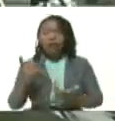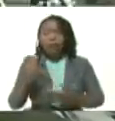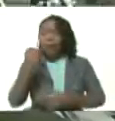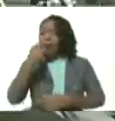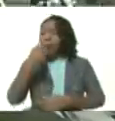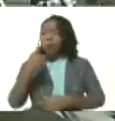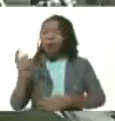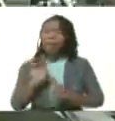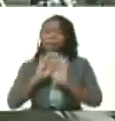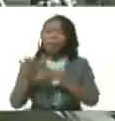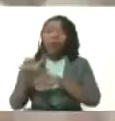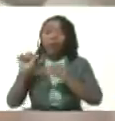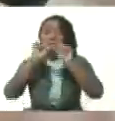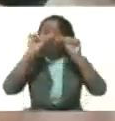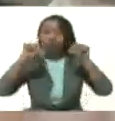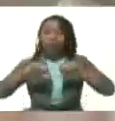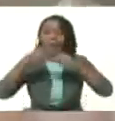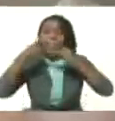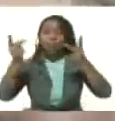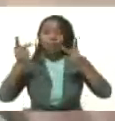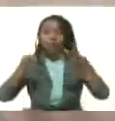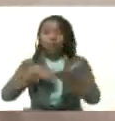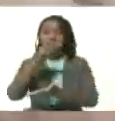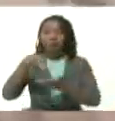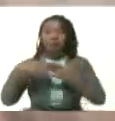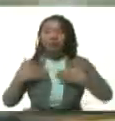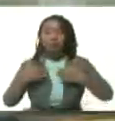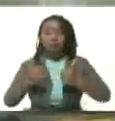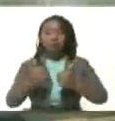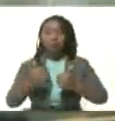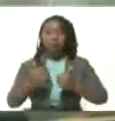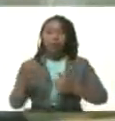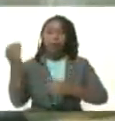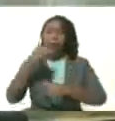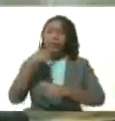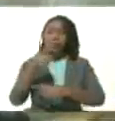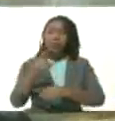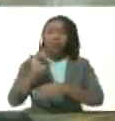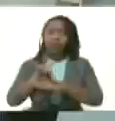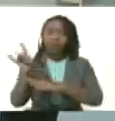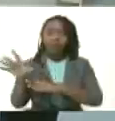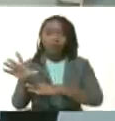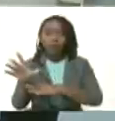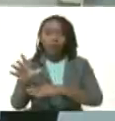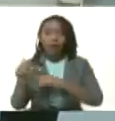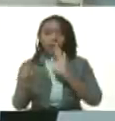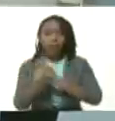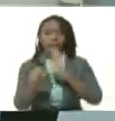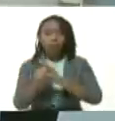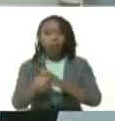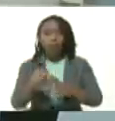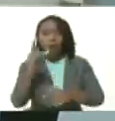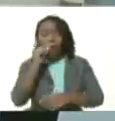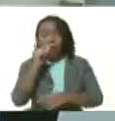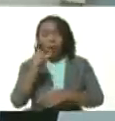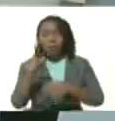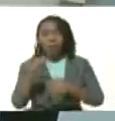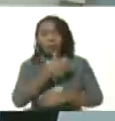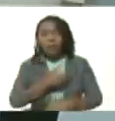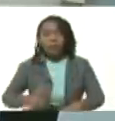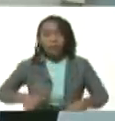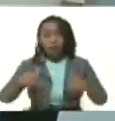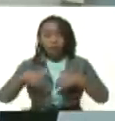y apoyar a nuestro sistema público nacional de salud. Sin más que agregar, le dejo con usted a Rodrigo López, presidente de la